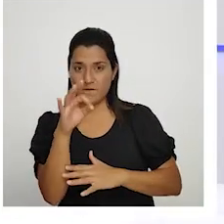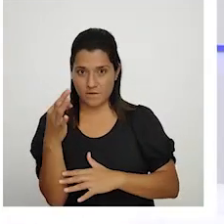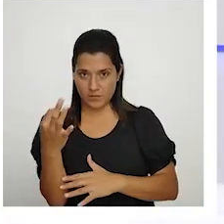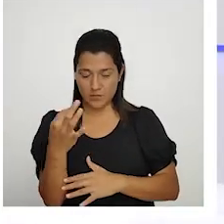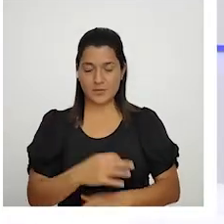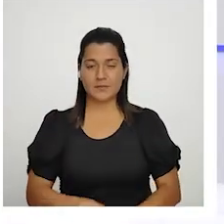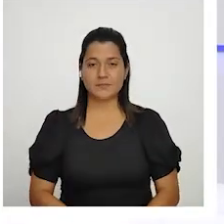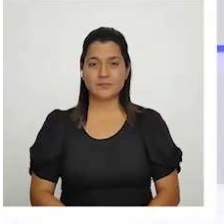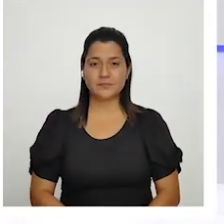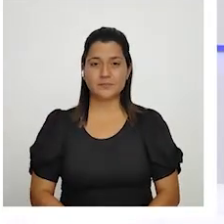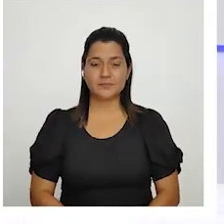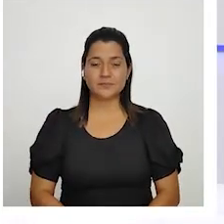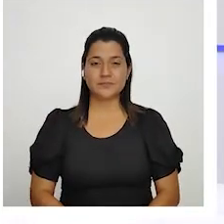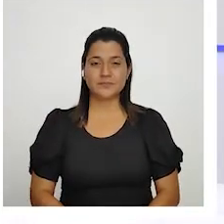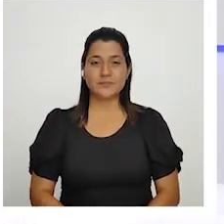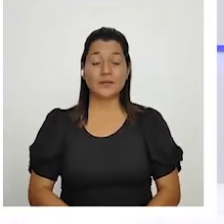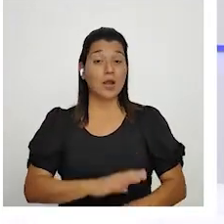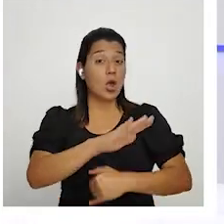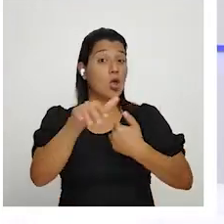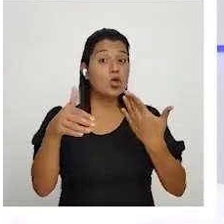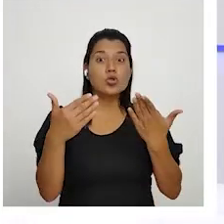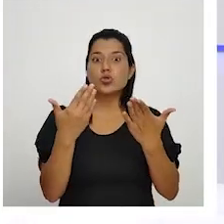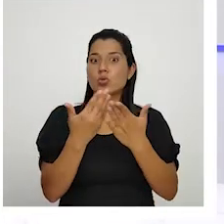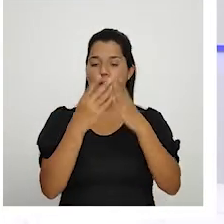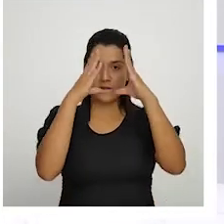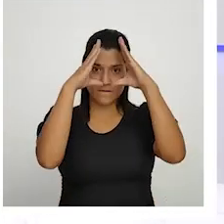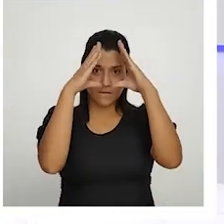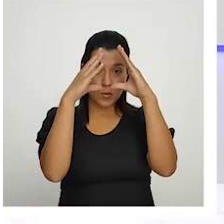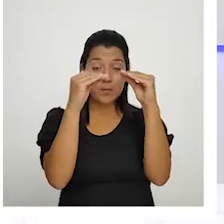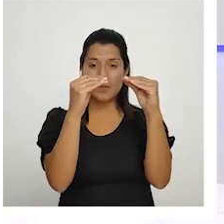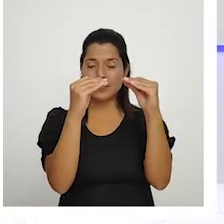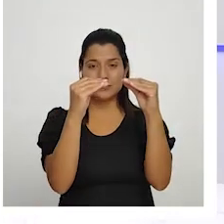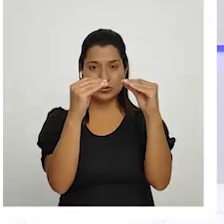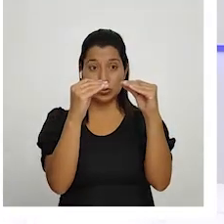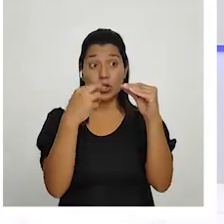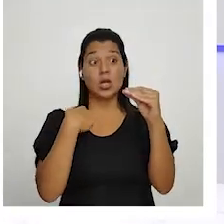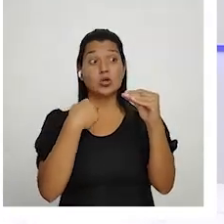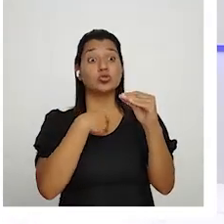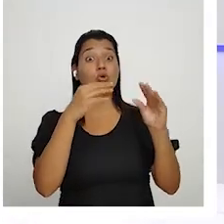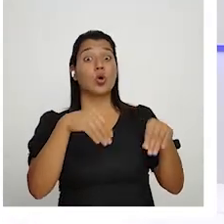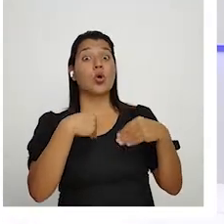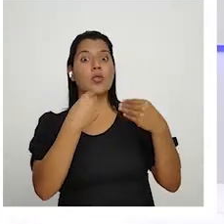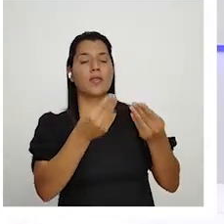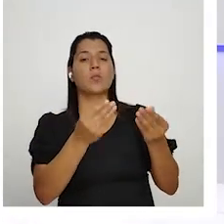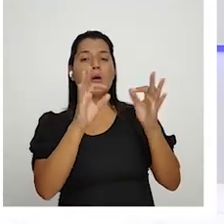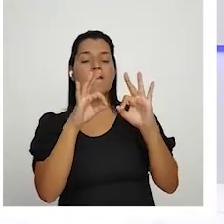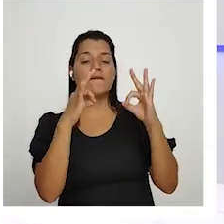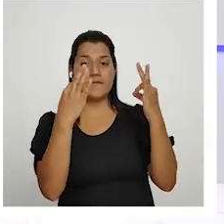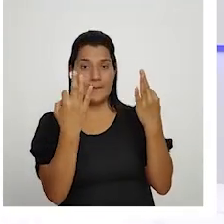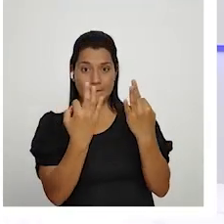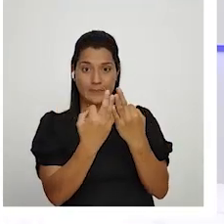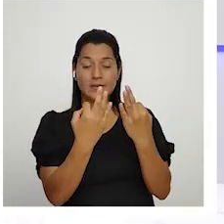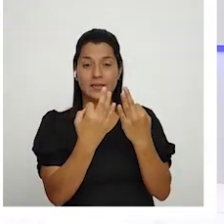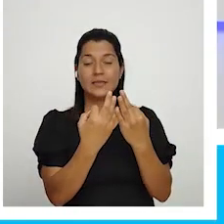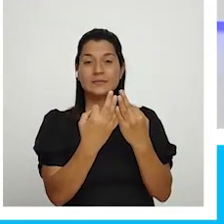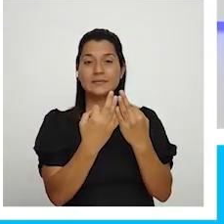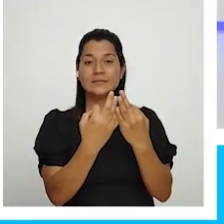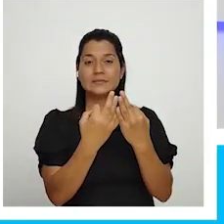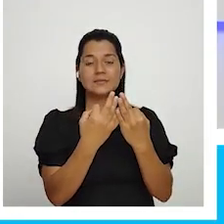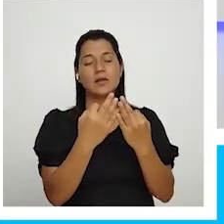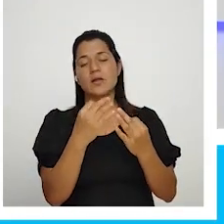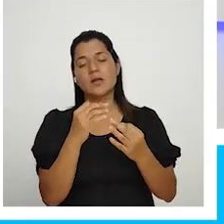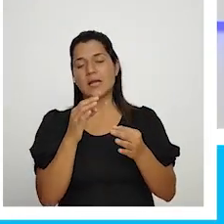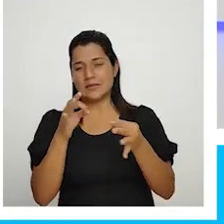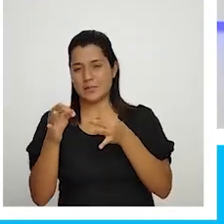Todas estas informaciones que le brindamos a las familias, ¿verdad? Muy rápidamente, todo este boom de información